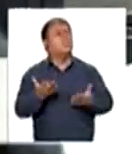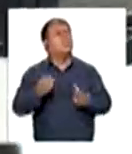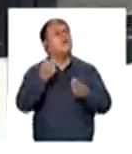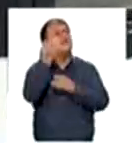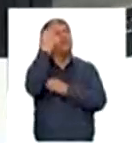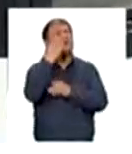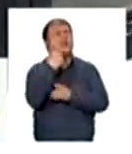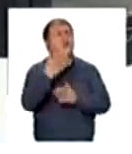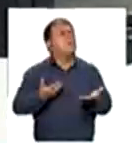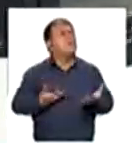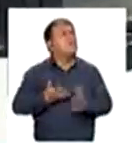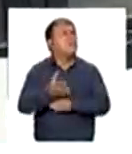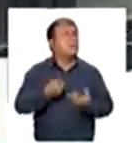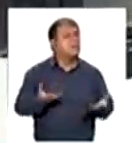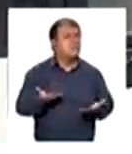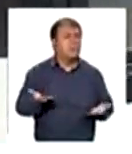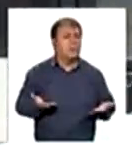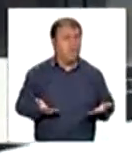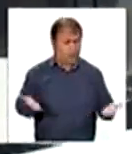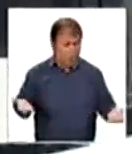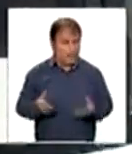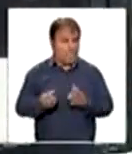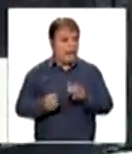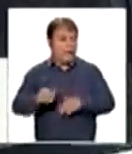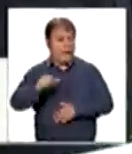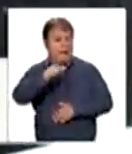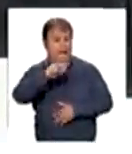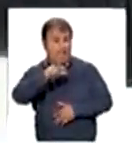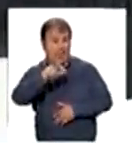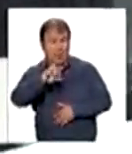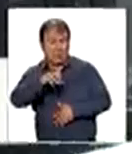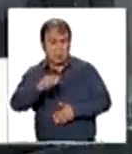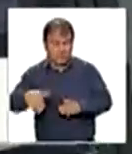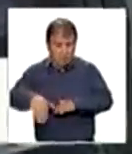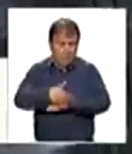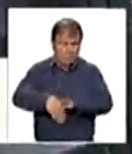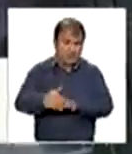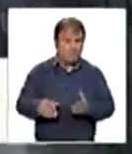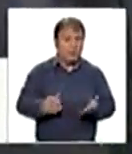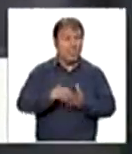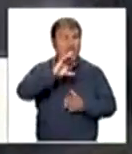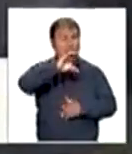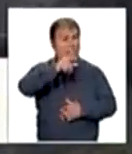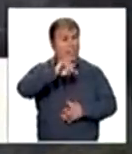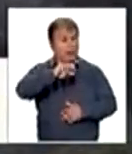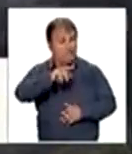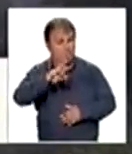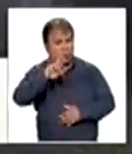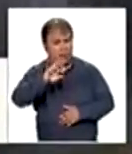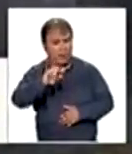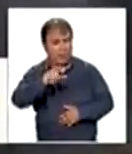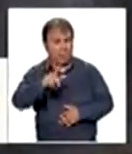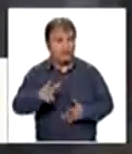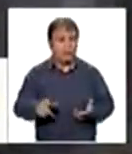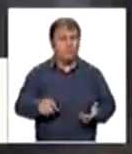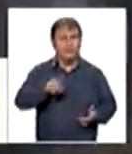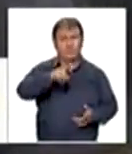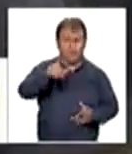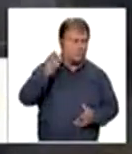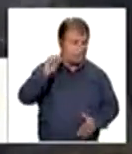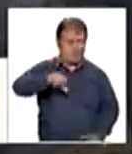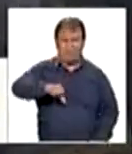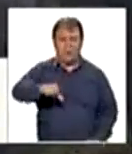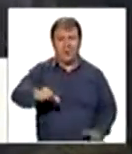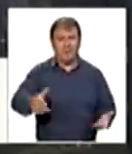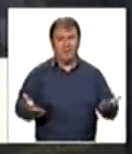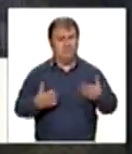roja? Acá, incluso en Angamos con esta avenida, en la avenida Camino Real. Tú estás mal, a veces el